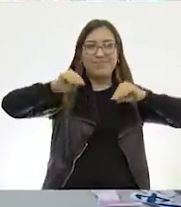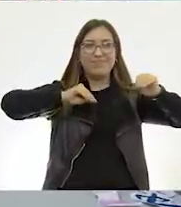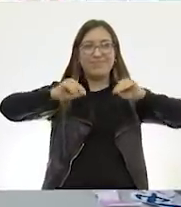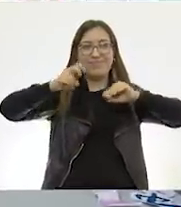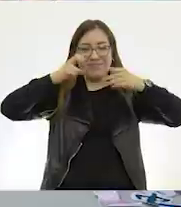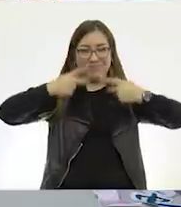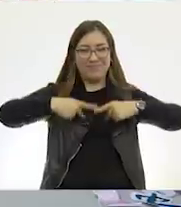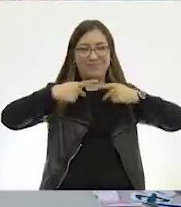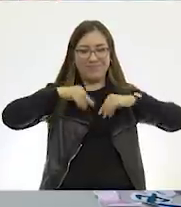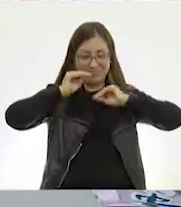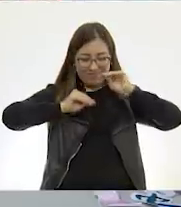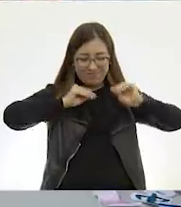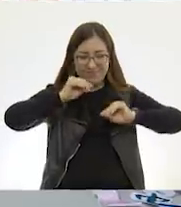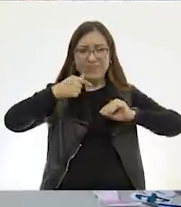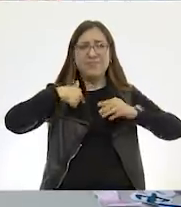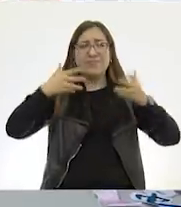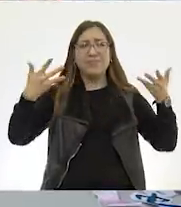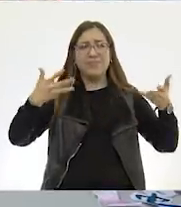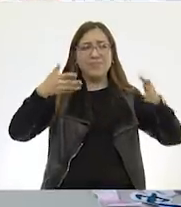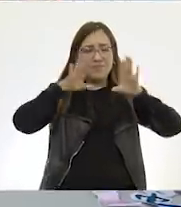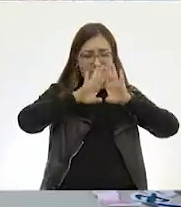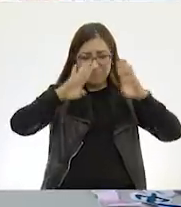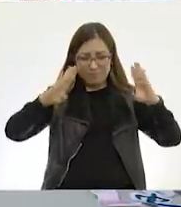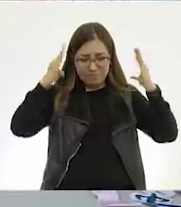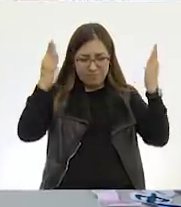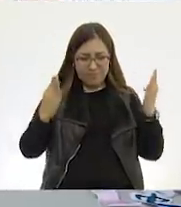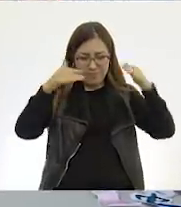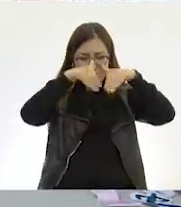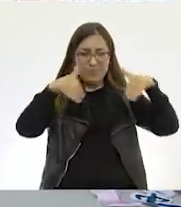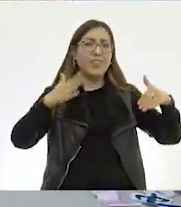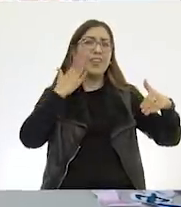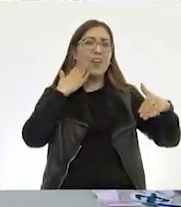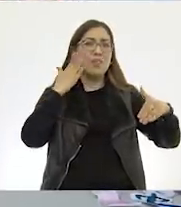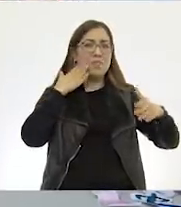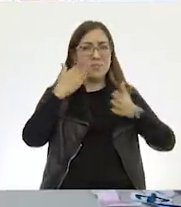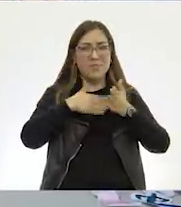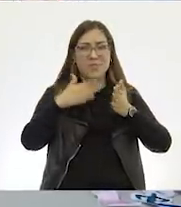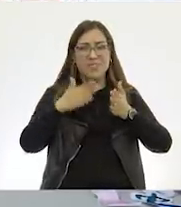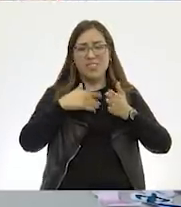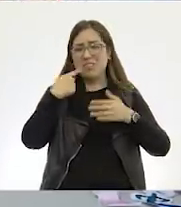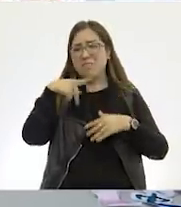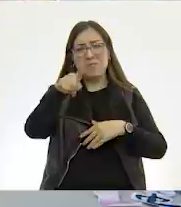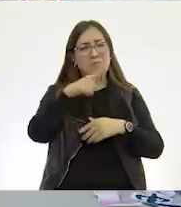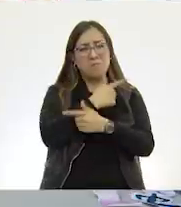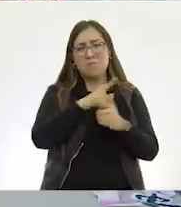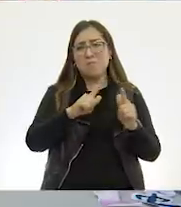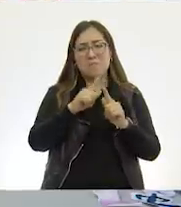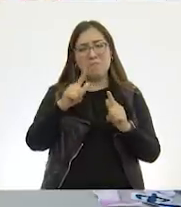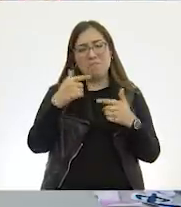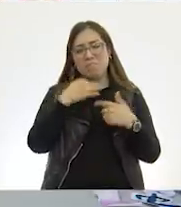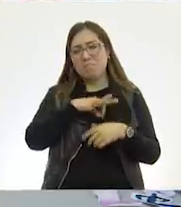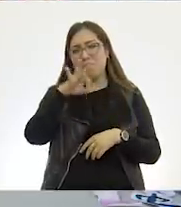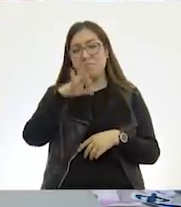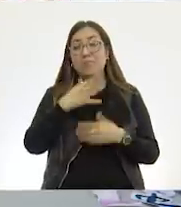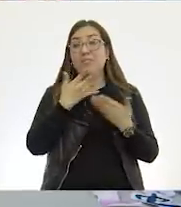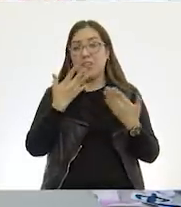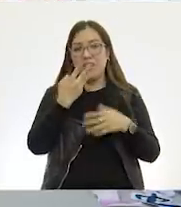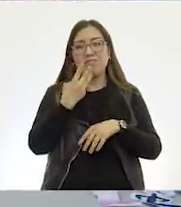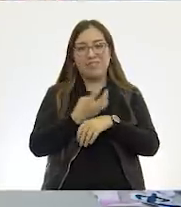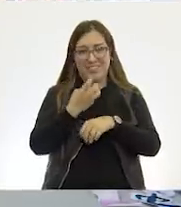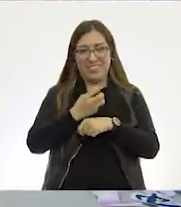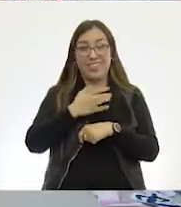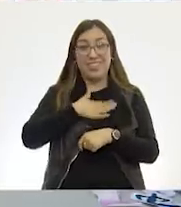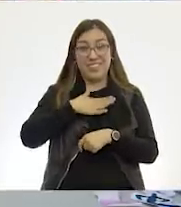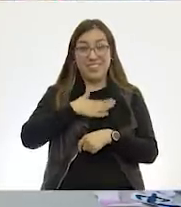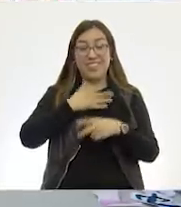forré mi caja con trapos de cocina, pero tú la puedes decorar como tú quieras. Y ahora sí, tercera llamada,